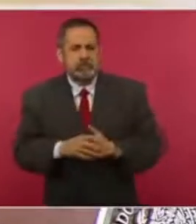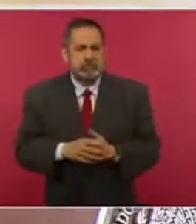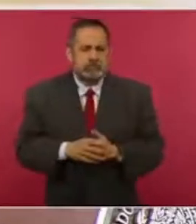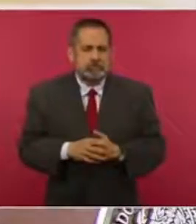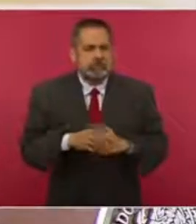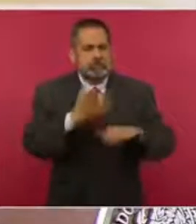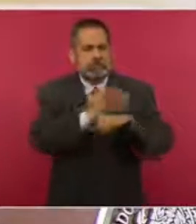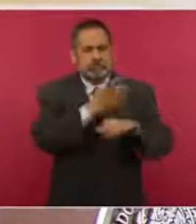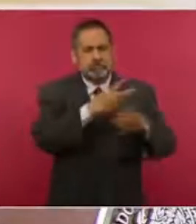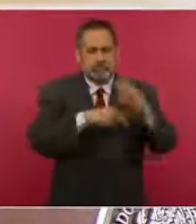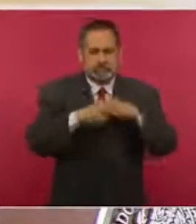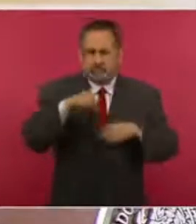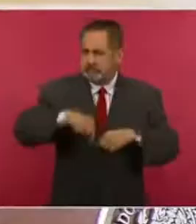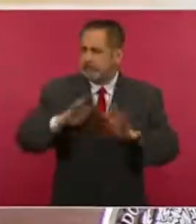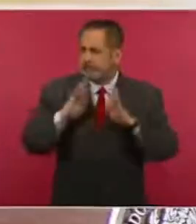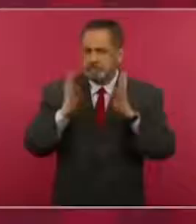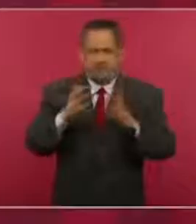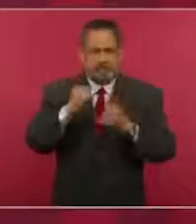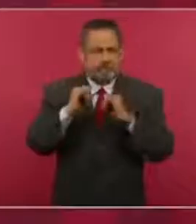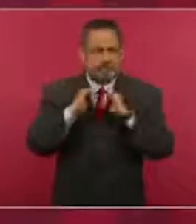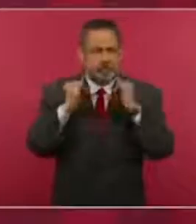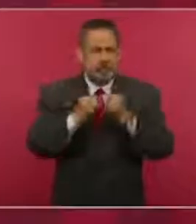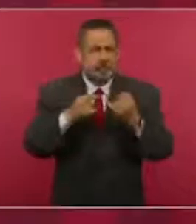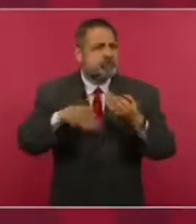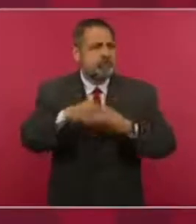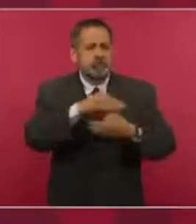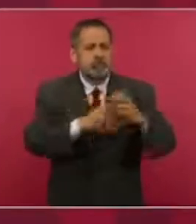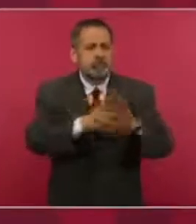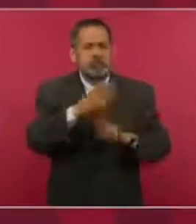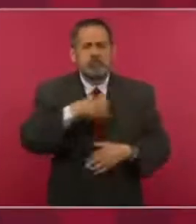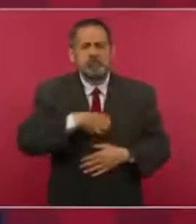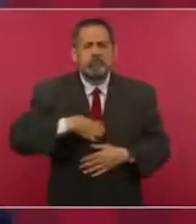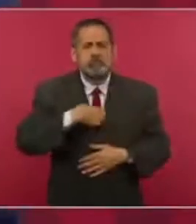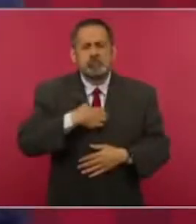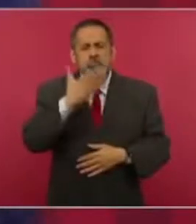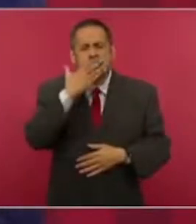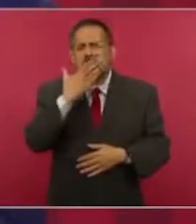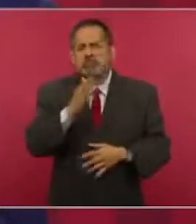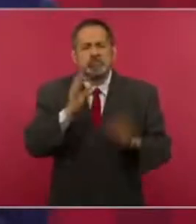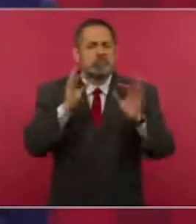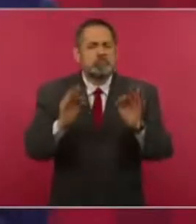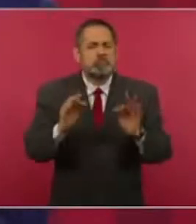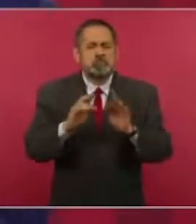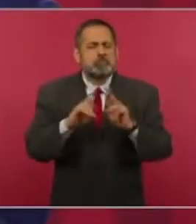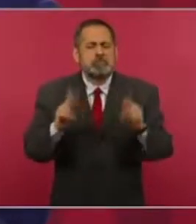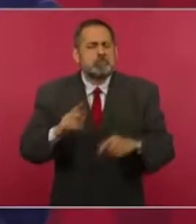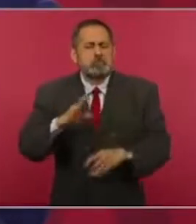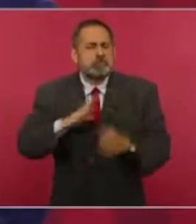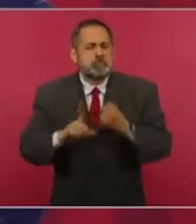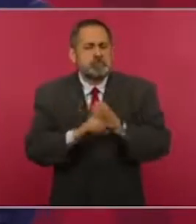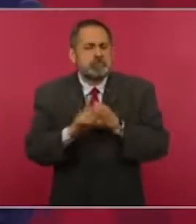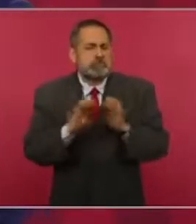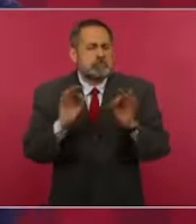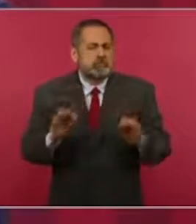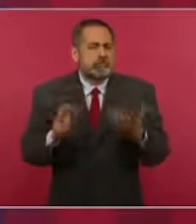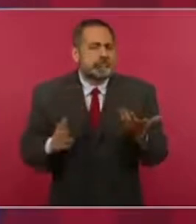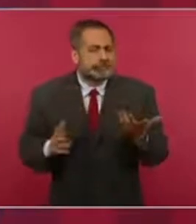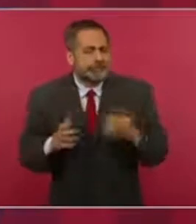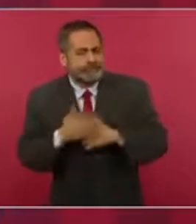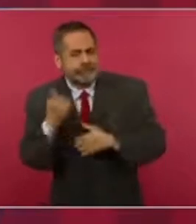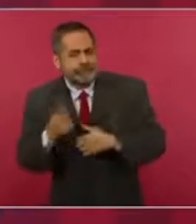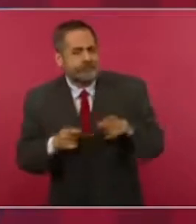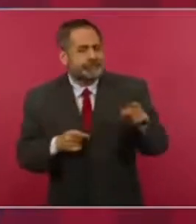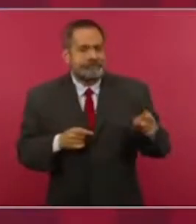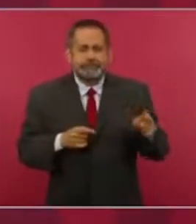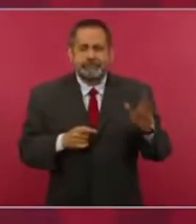los empresarios de Estados Unidos que estuvieron aquí. Todos se fueron contentos porque